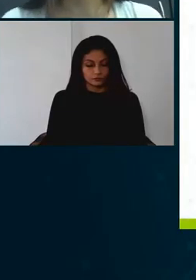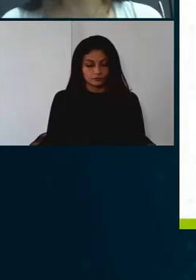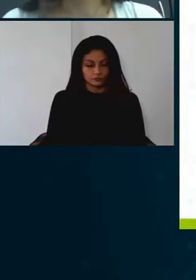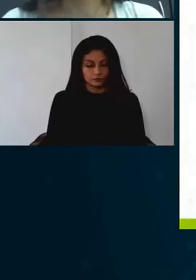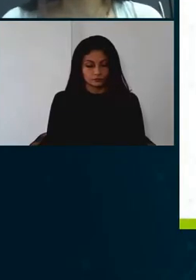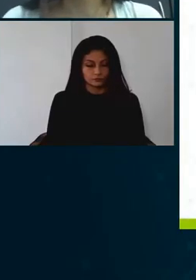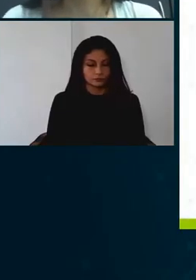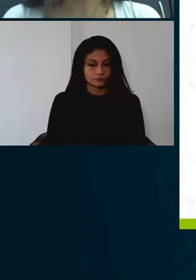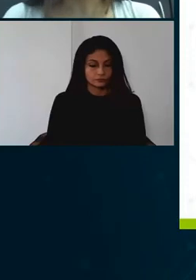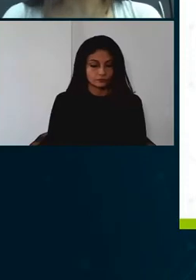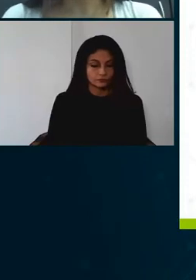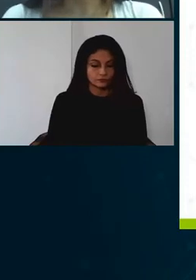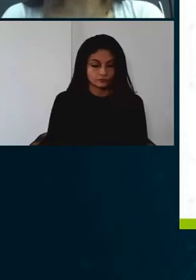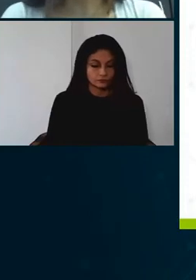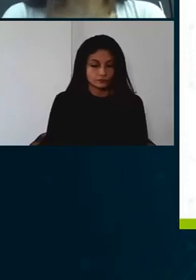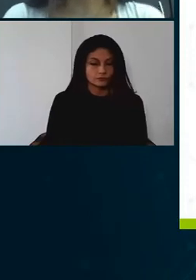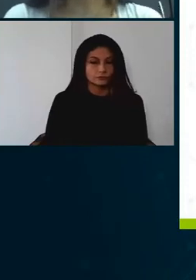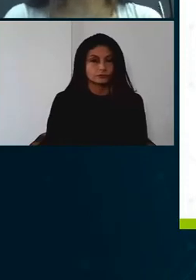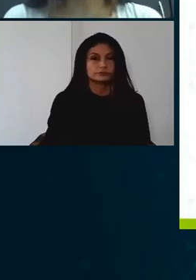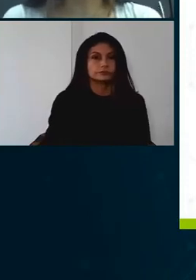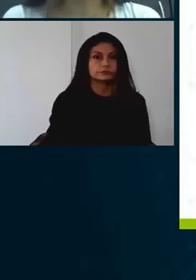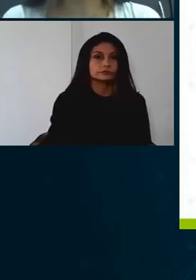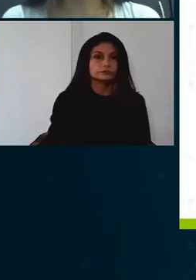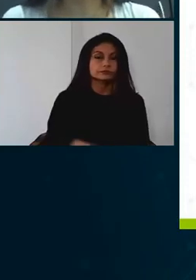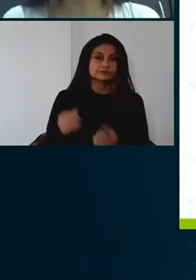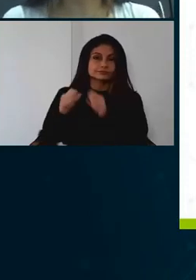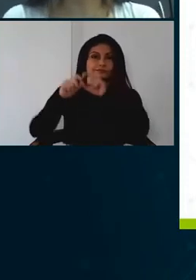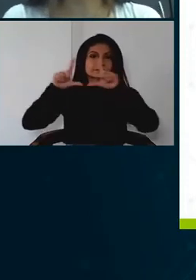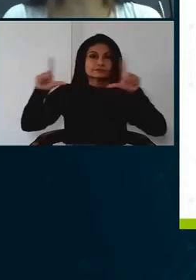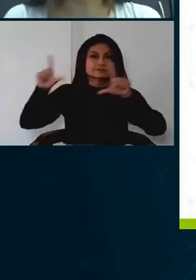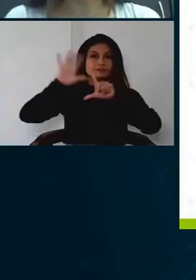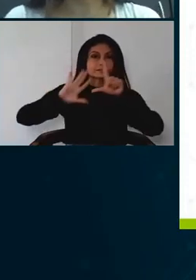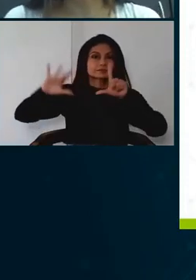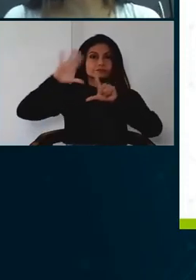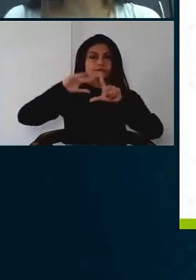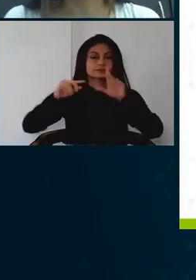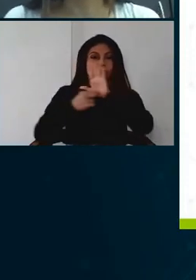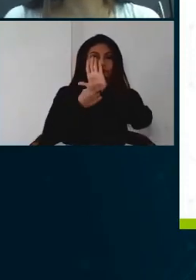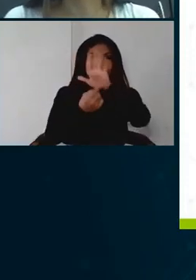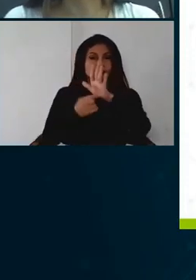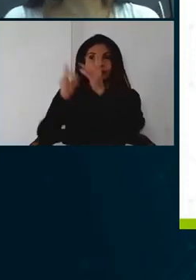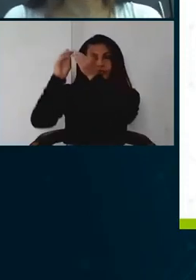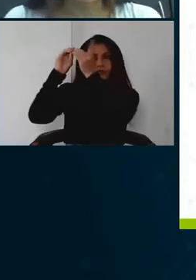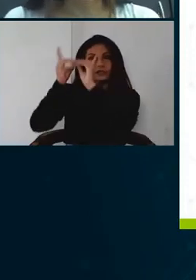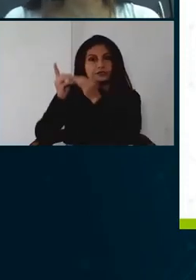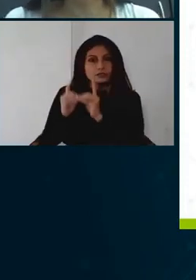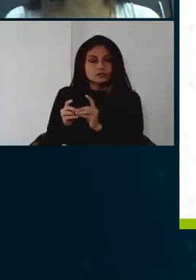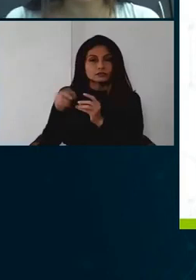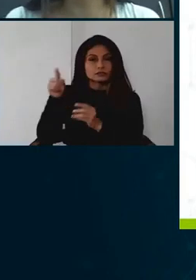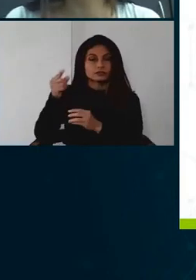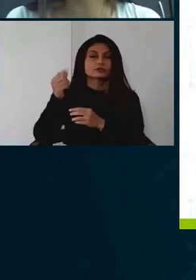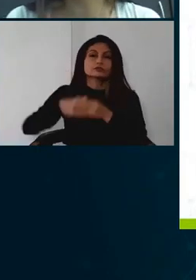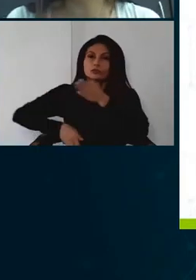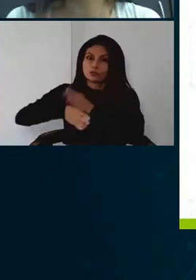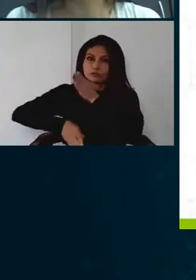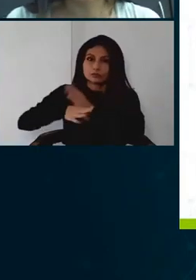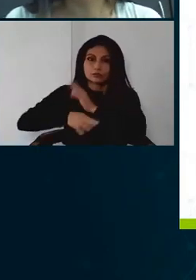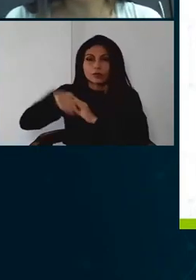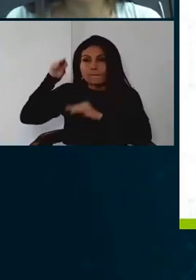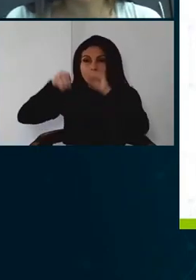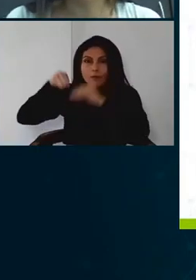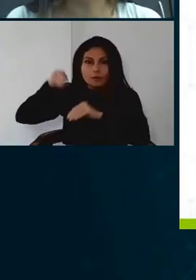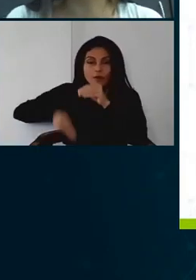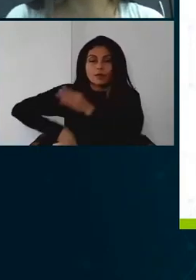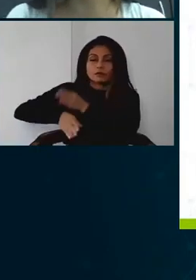Bueno, acá les presentamos lo que fue todo hasta el momento el diseño en el cual seguimos trabajando, todavía